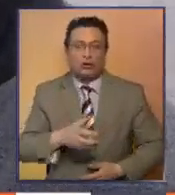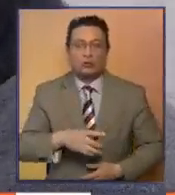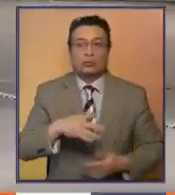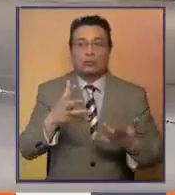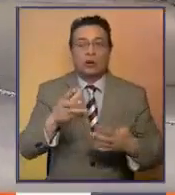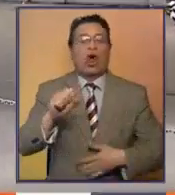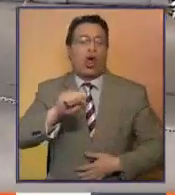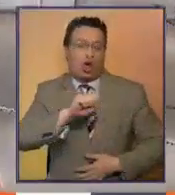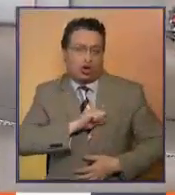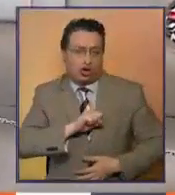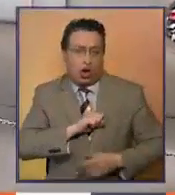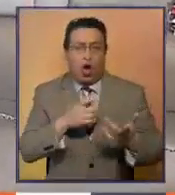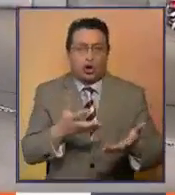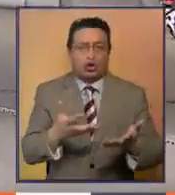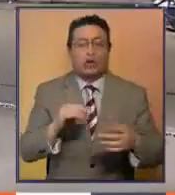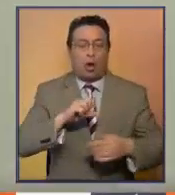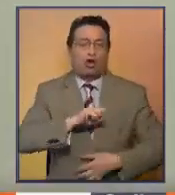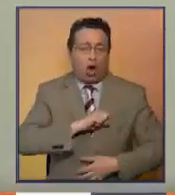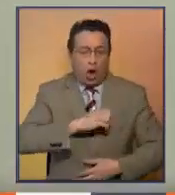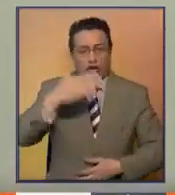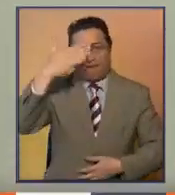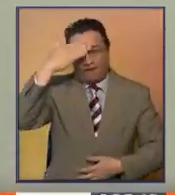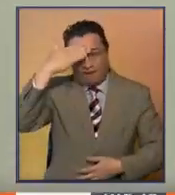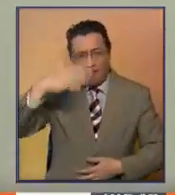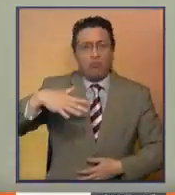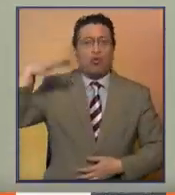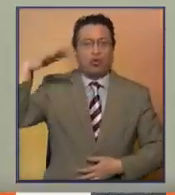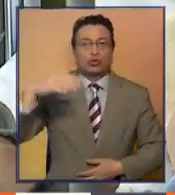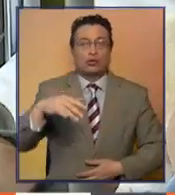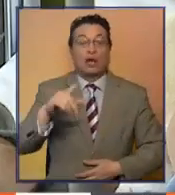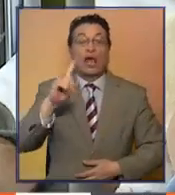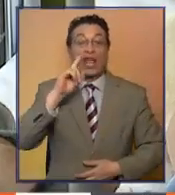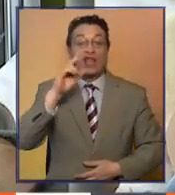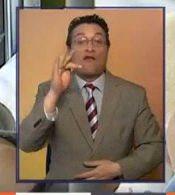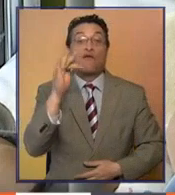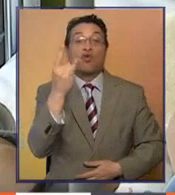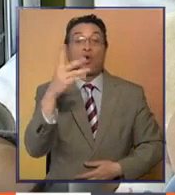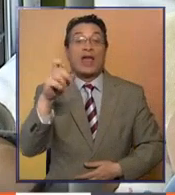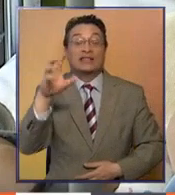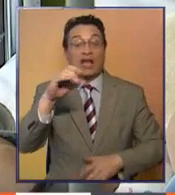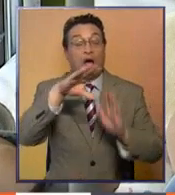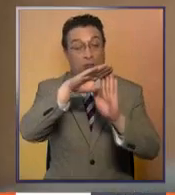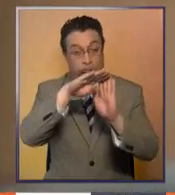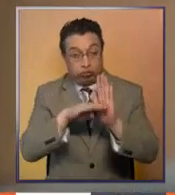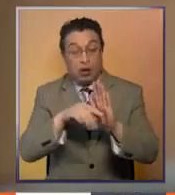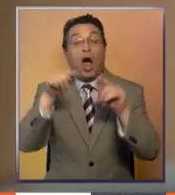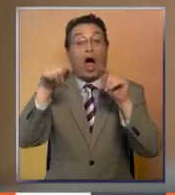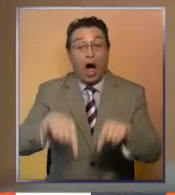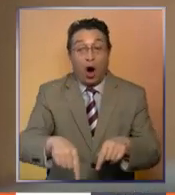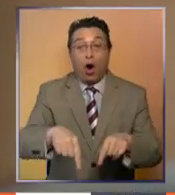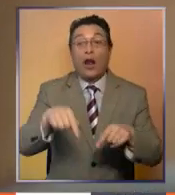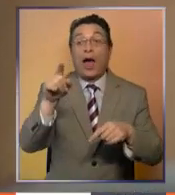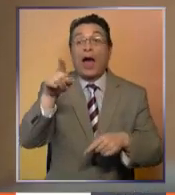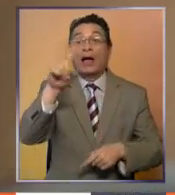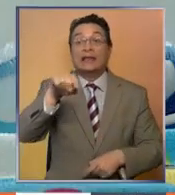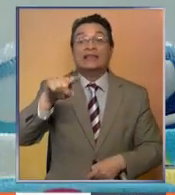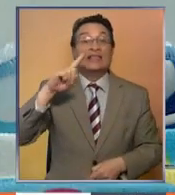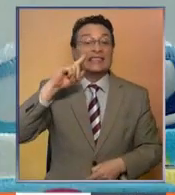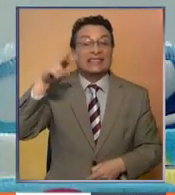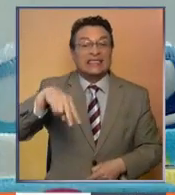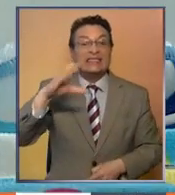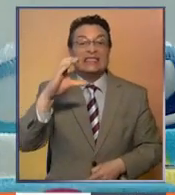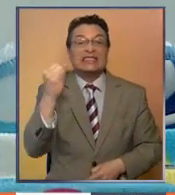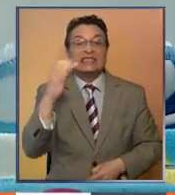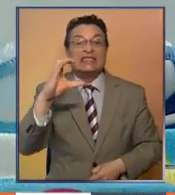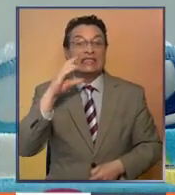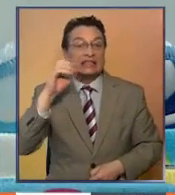con tos. Tiene mucha tos, mucha fiebre. Con la influenza ya en descenso, es el virus sincicial el que ahora complica el invierno y preocupa por